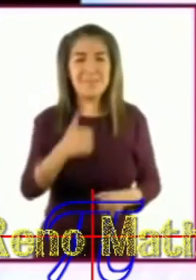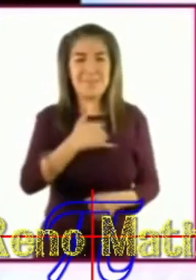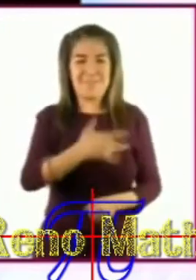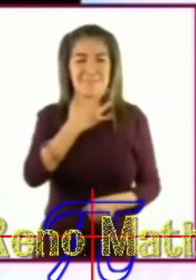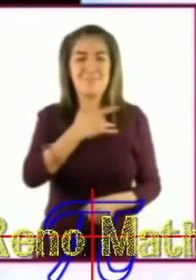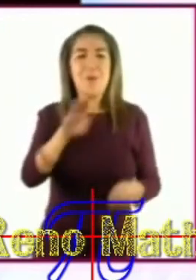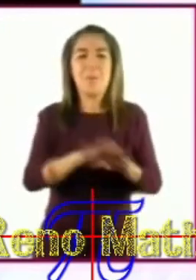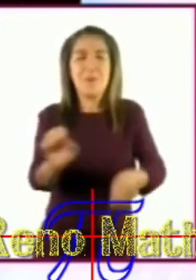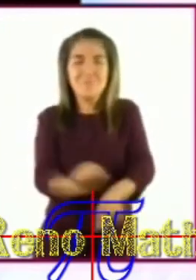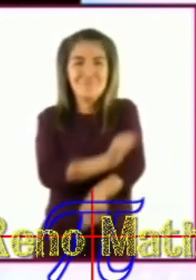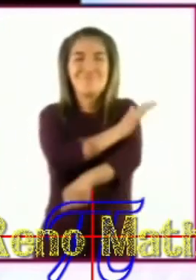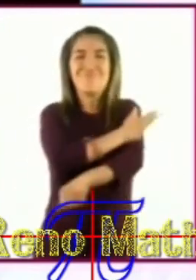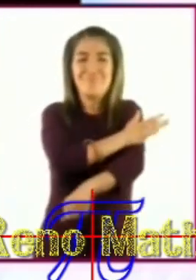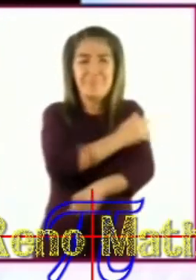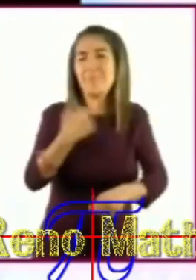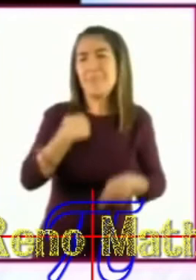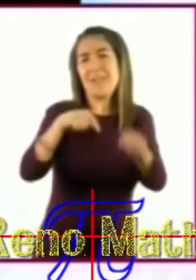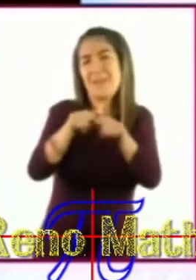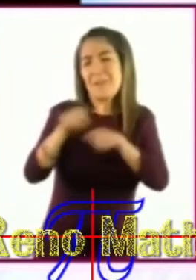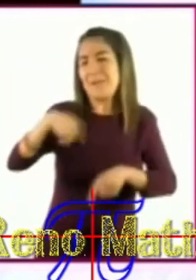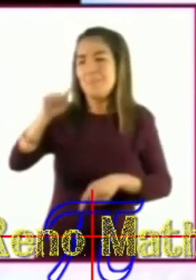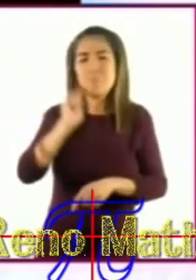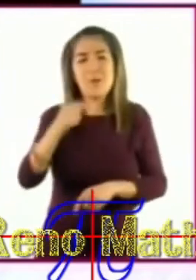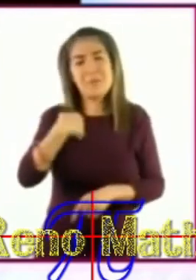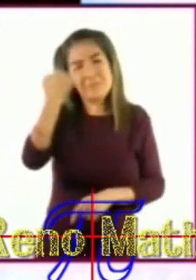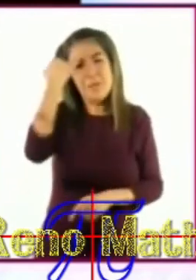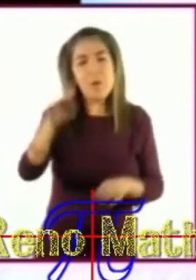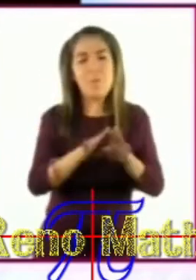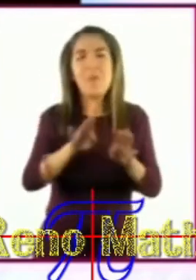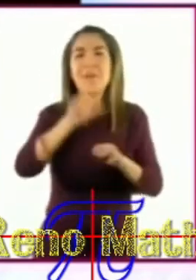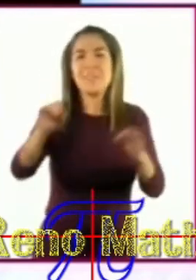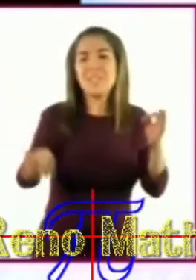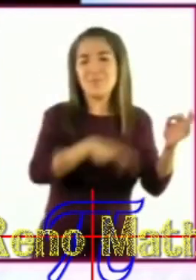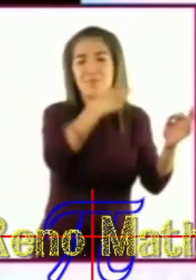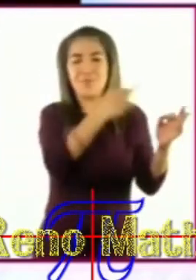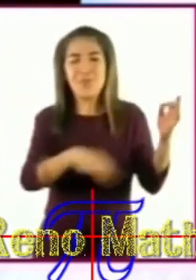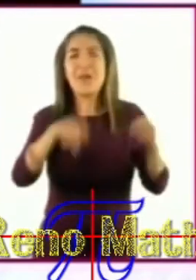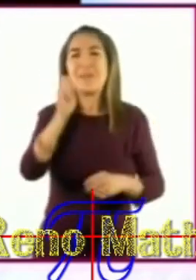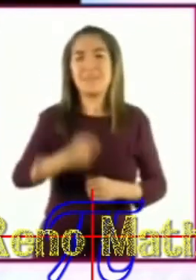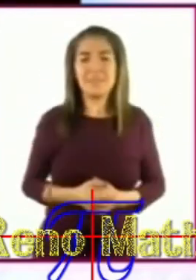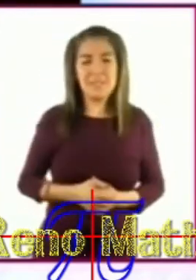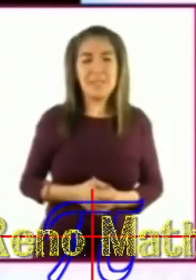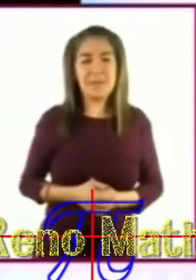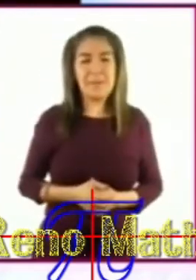Mis hermanas y yo nos imaginábamos que tocábamos la pieza de Take Five de Brubeck